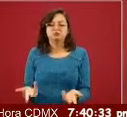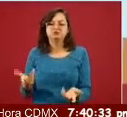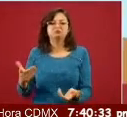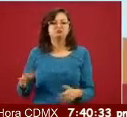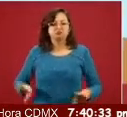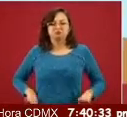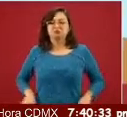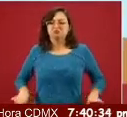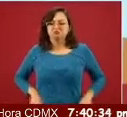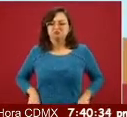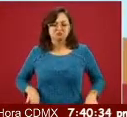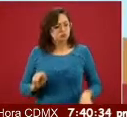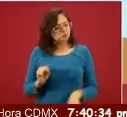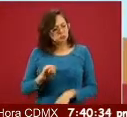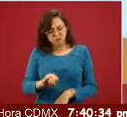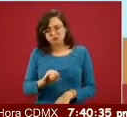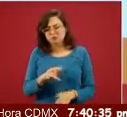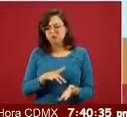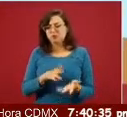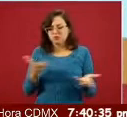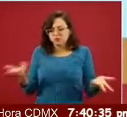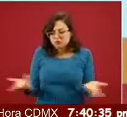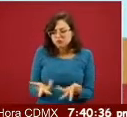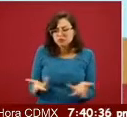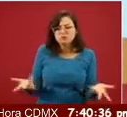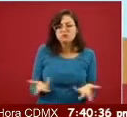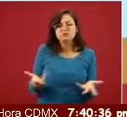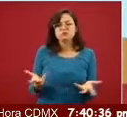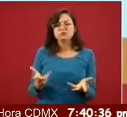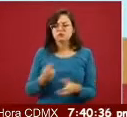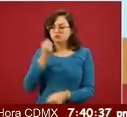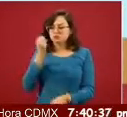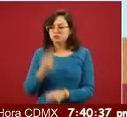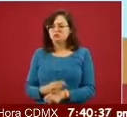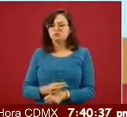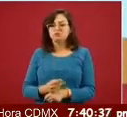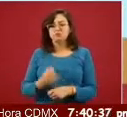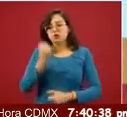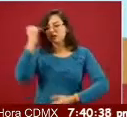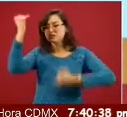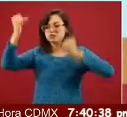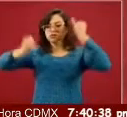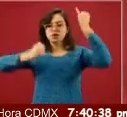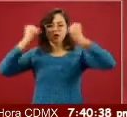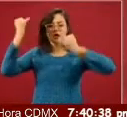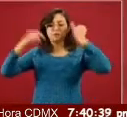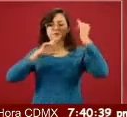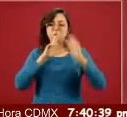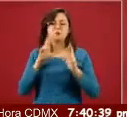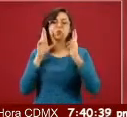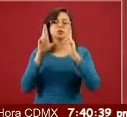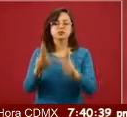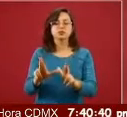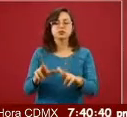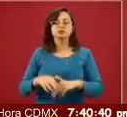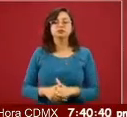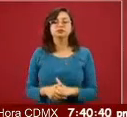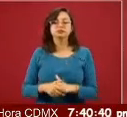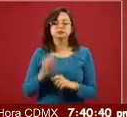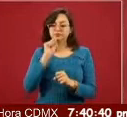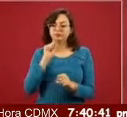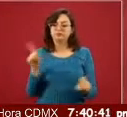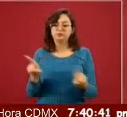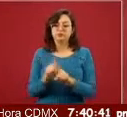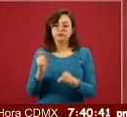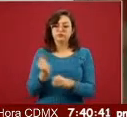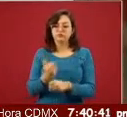su actitud respecto a actuar y anticiparse, innovar en la respuesta. Lo mismo su